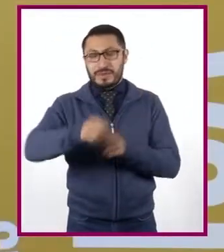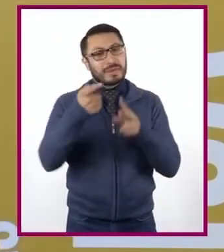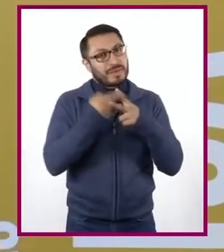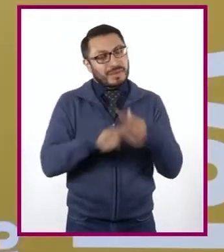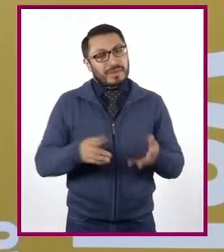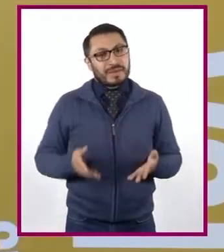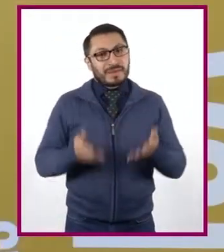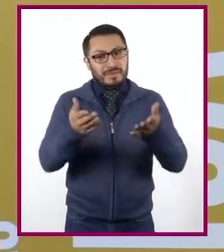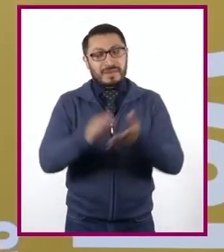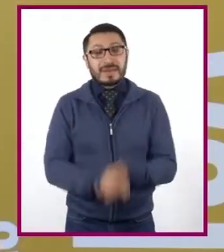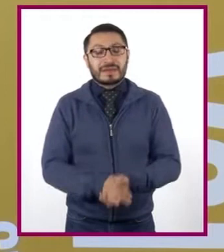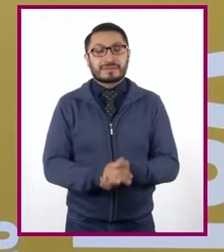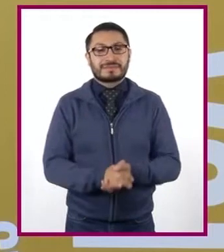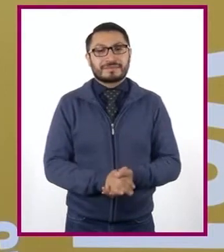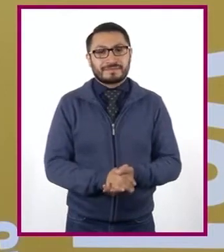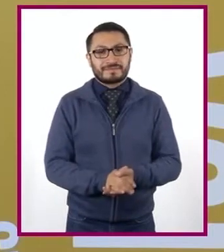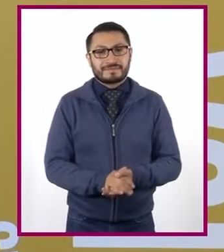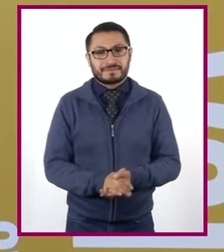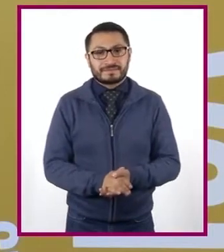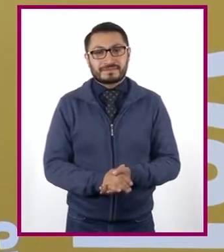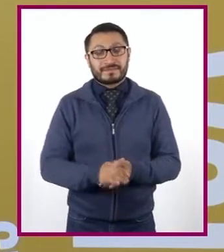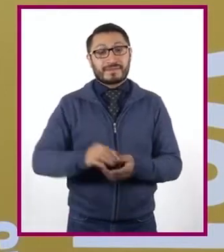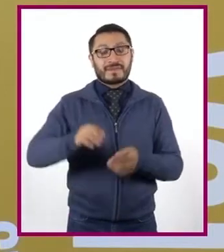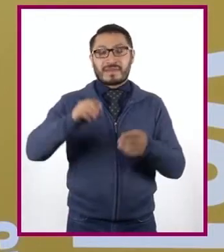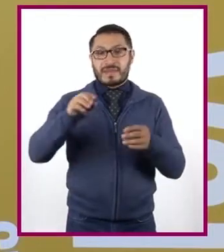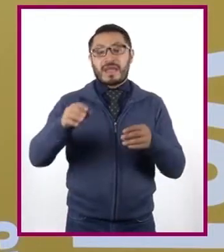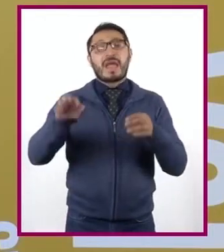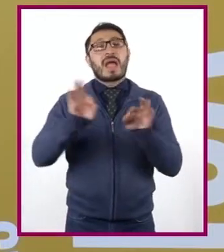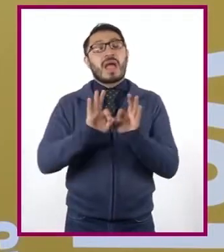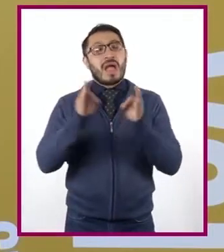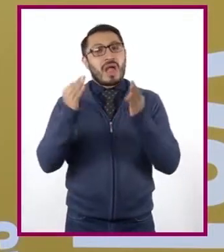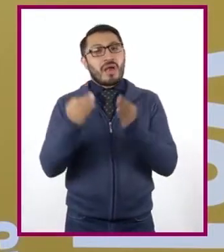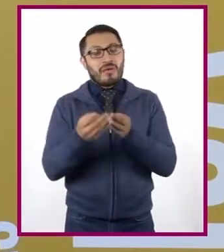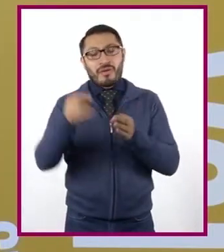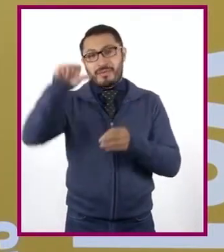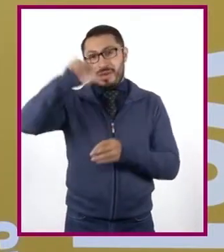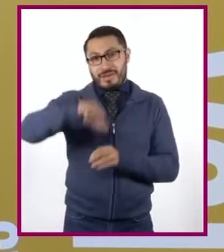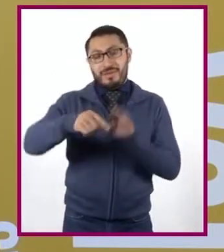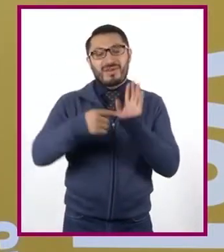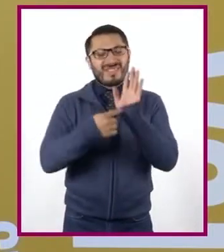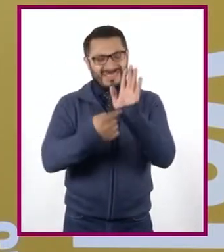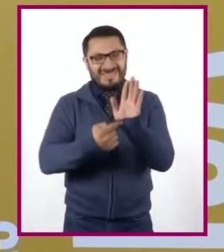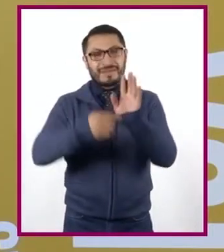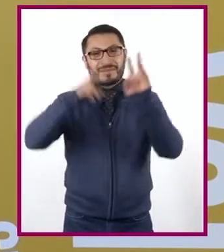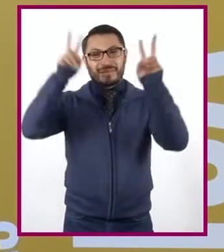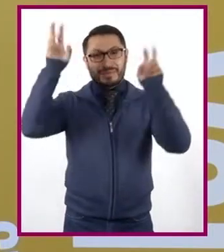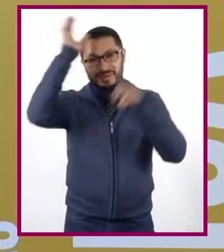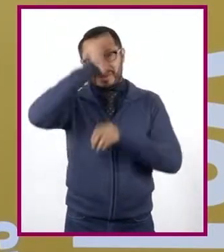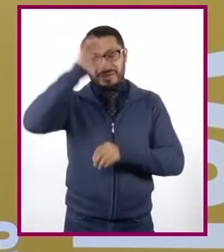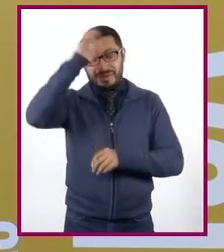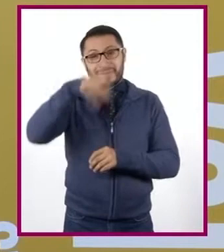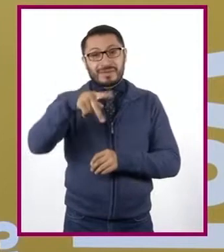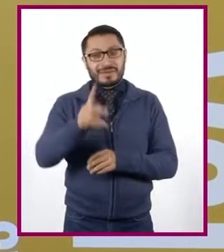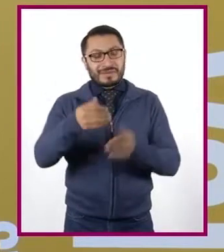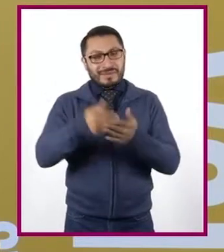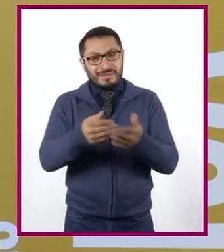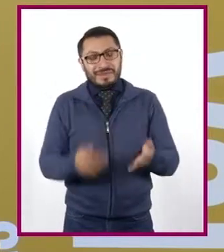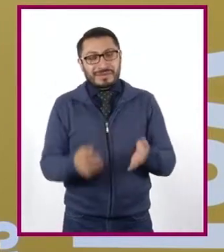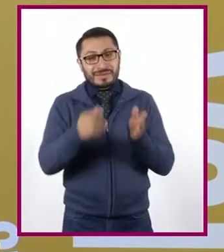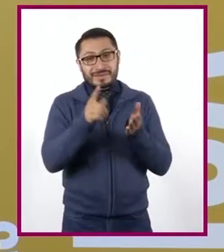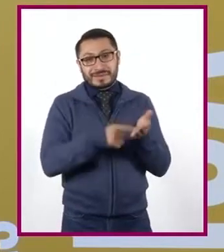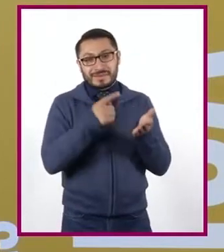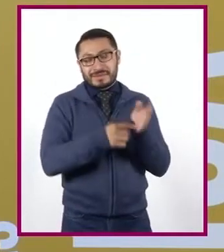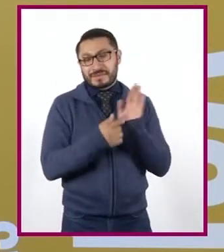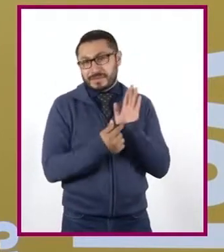Antes de entrar de lleno al tema de los modelos científicos y su importancia en el desarrollo de las ciencias, leamos este fragmento de la revista de